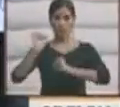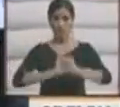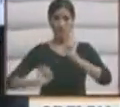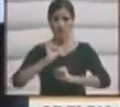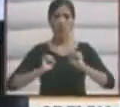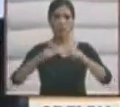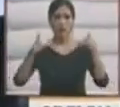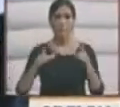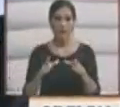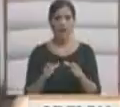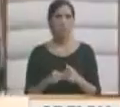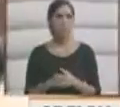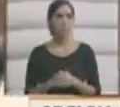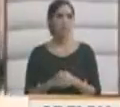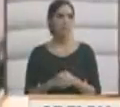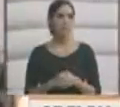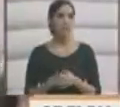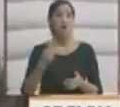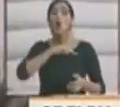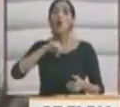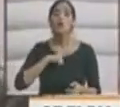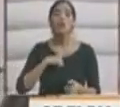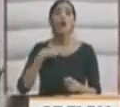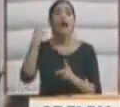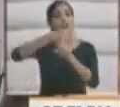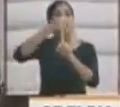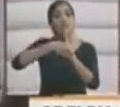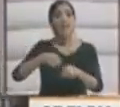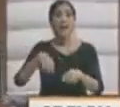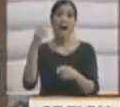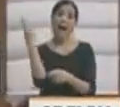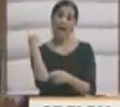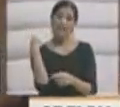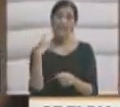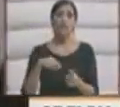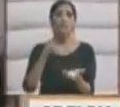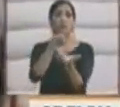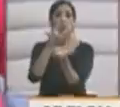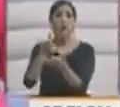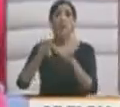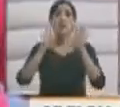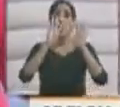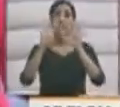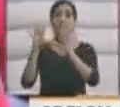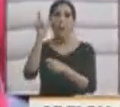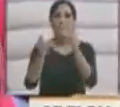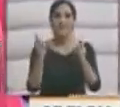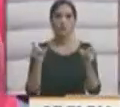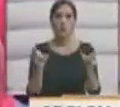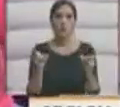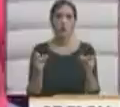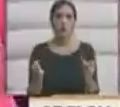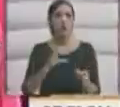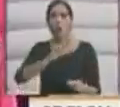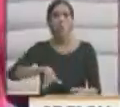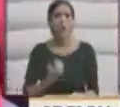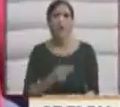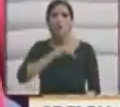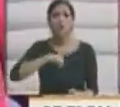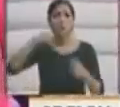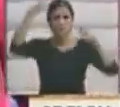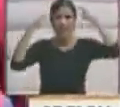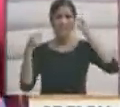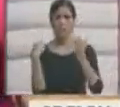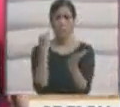espacios. Estamos en pie de lucha. Ayer fueron despedidas 99 camaradas. Eso no puede ser, porque nosotros somos chavistas y tenemos la